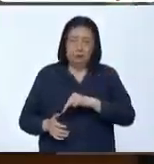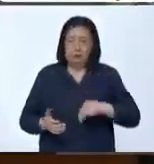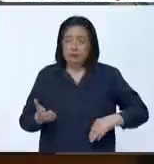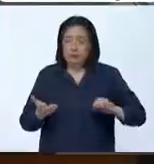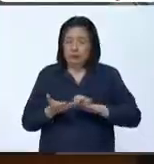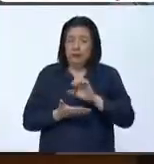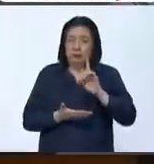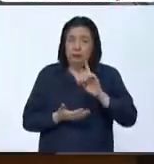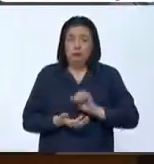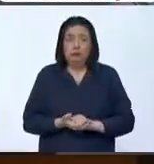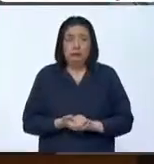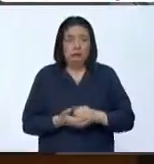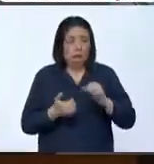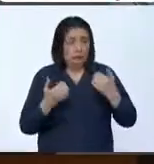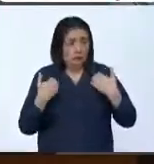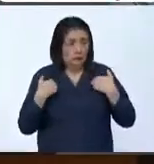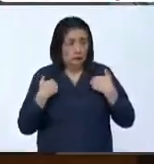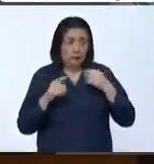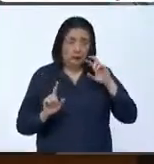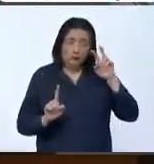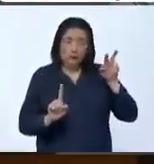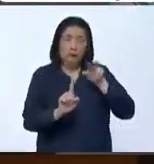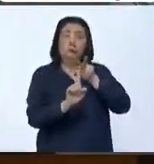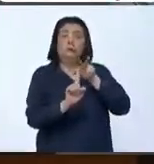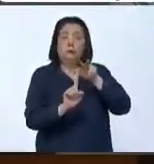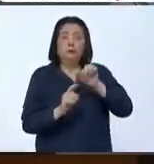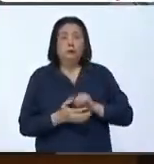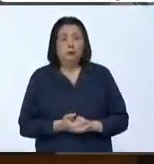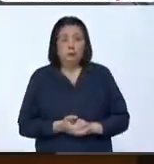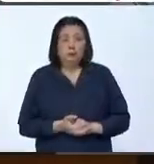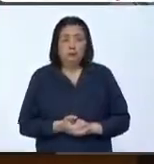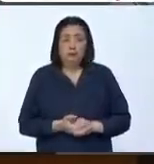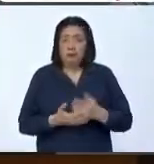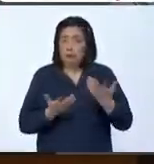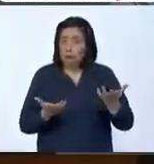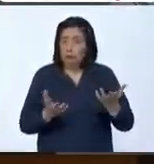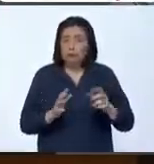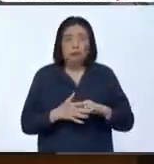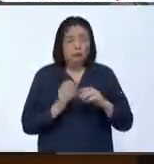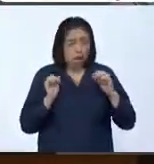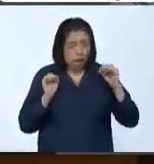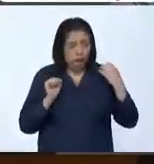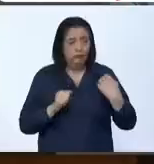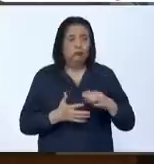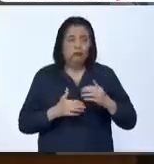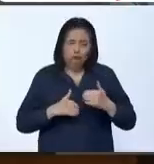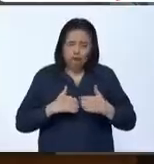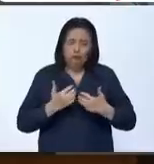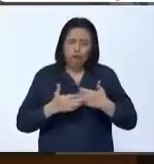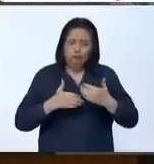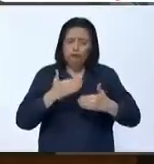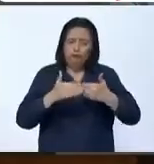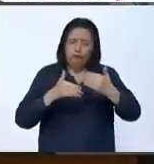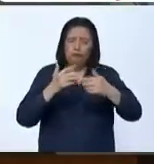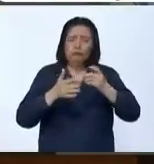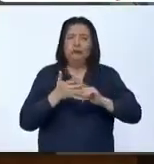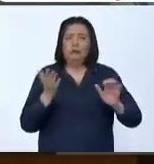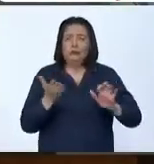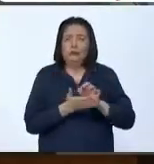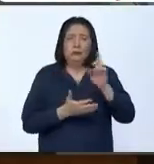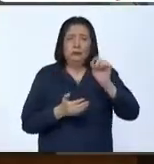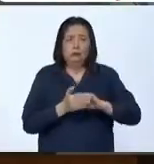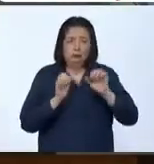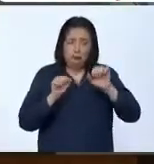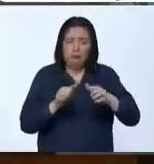Educación tiene como visión estratégica un mundo en constante evolución en el que la educación